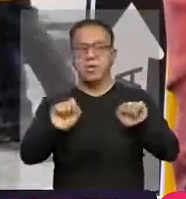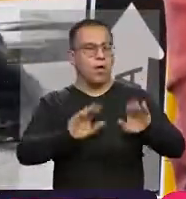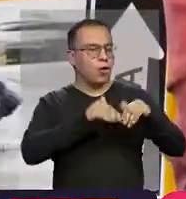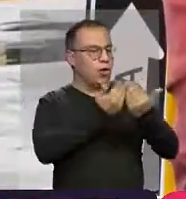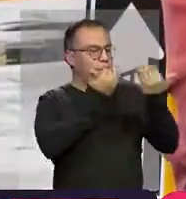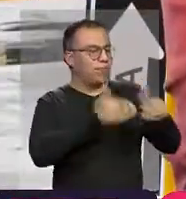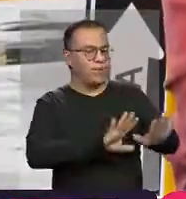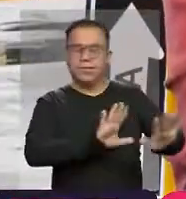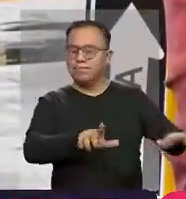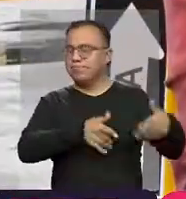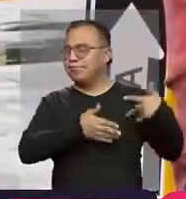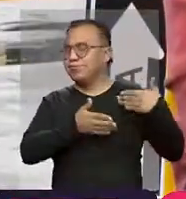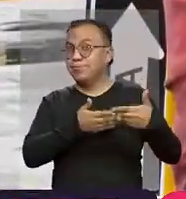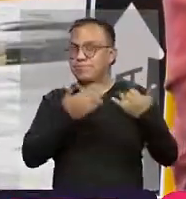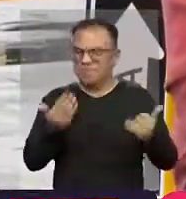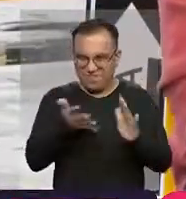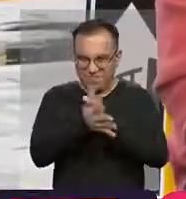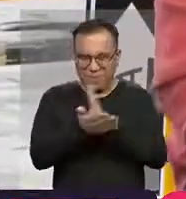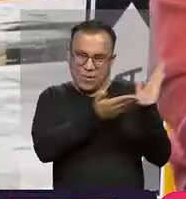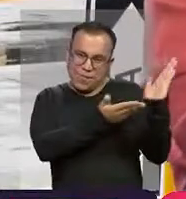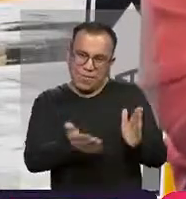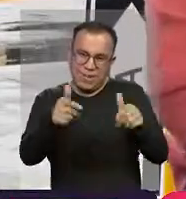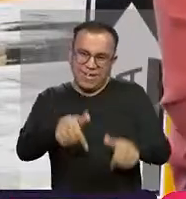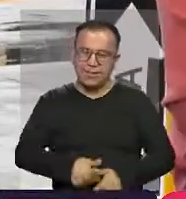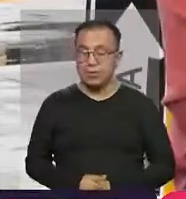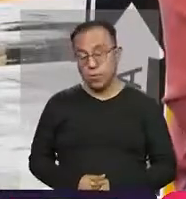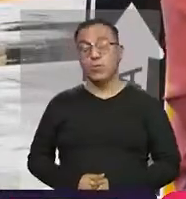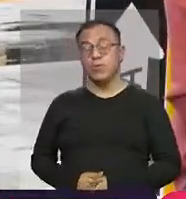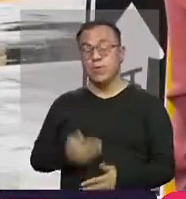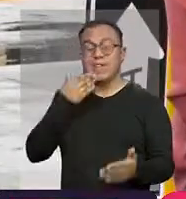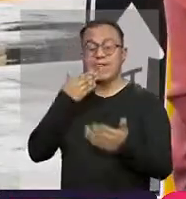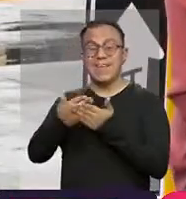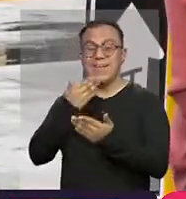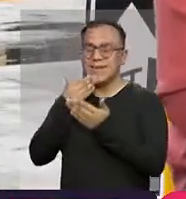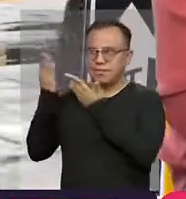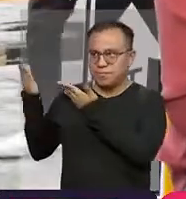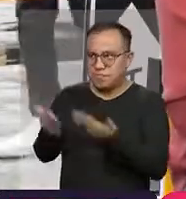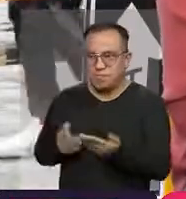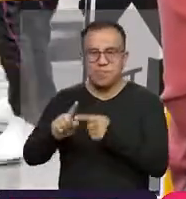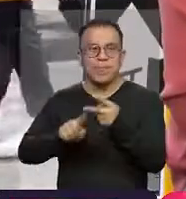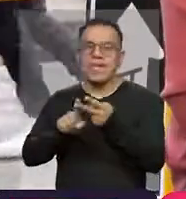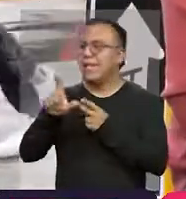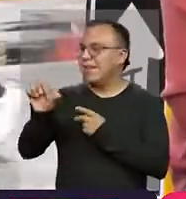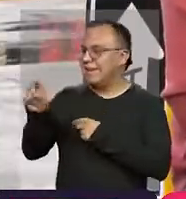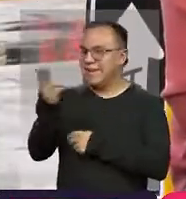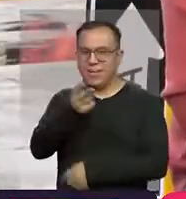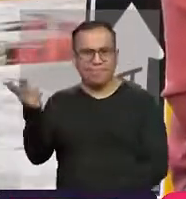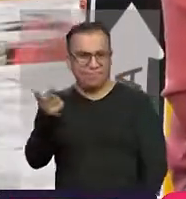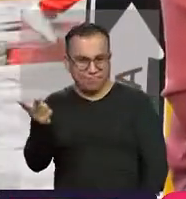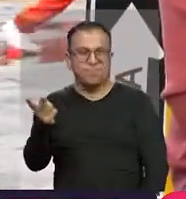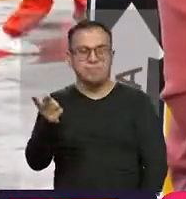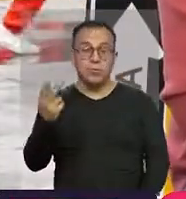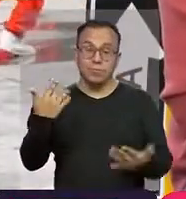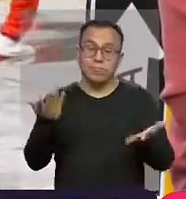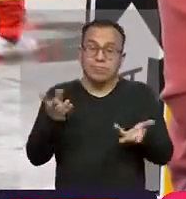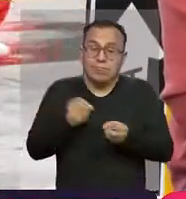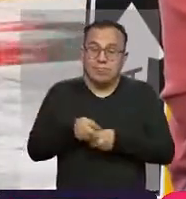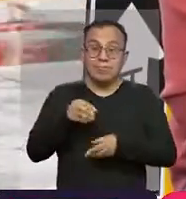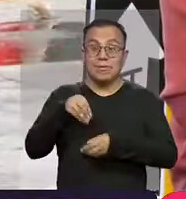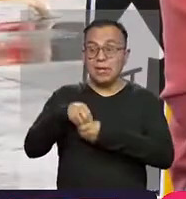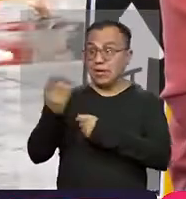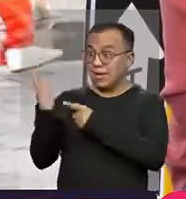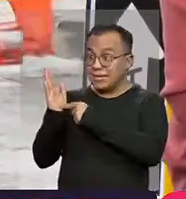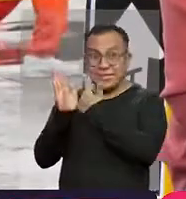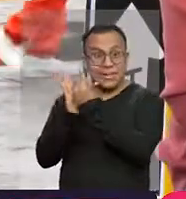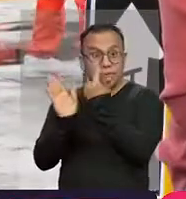colegio. Cuéntanos sobre esta obra con la bienvenida, Jaime Honorio. Andrés, gracias por la bienvenida, gracias Lina. Como usted bien lo dice, el Ulises de